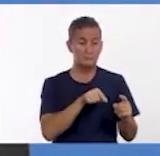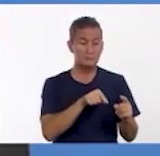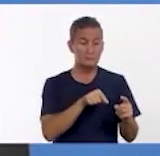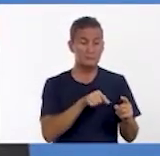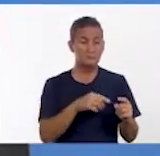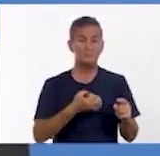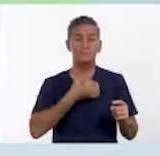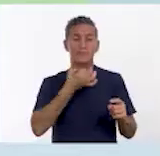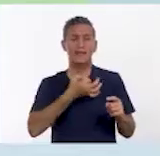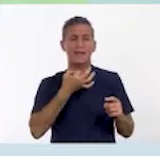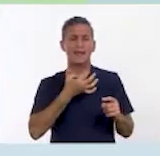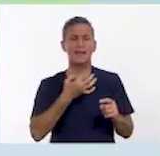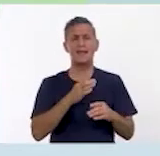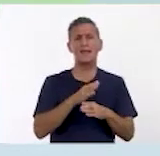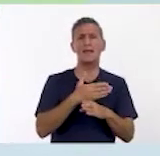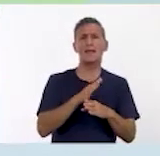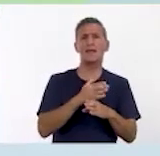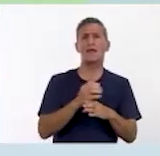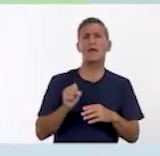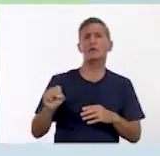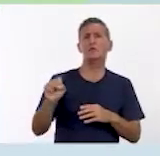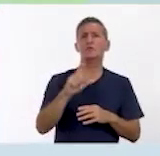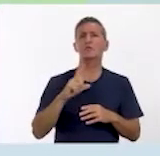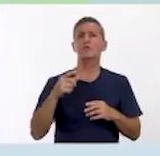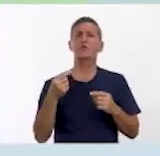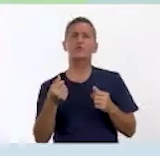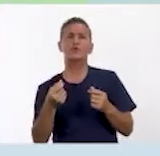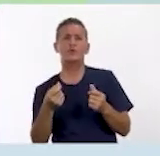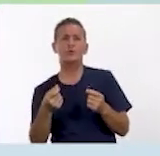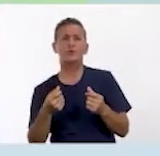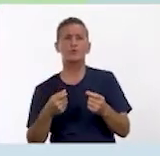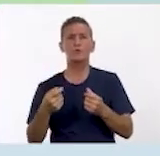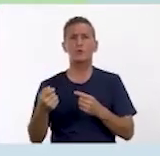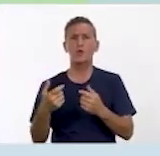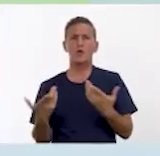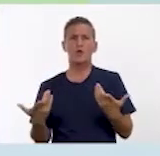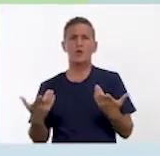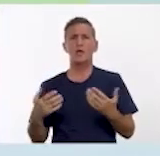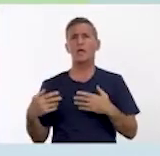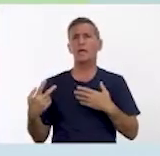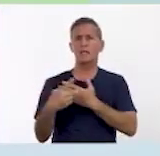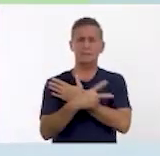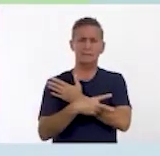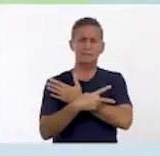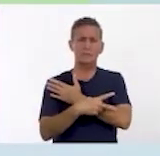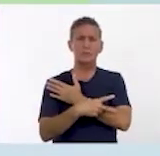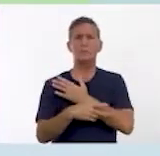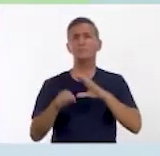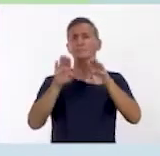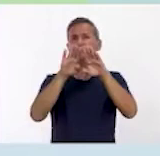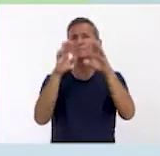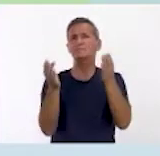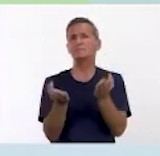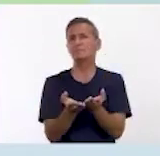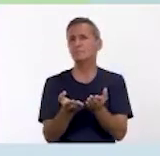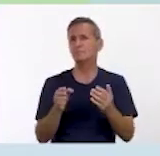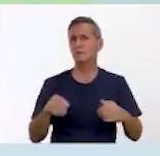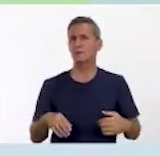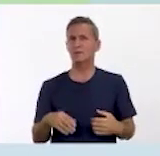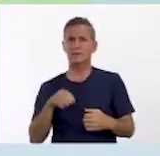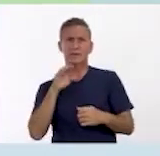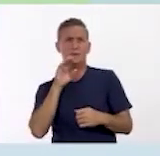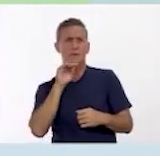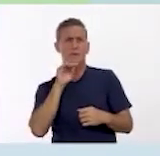desigualdades socioeconómicas entre los países del mundo. Cuando hablamos de los países del mundo, nos estamos refiriendo fundamentalmente al